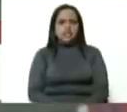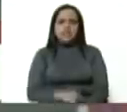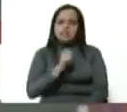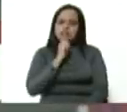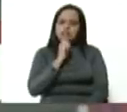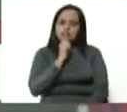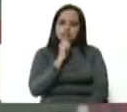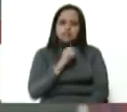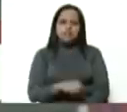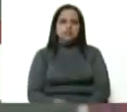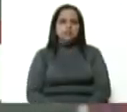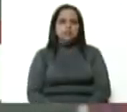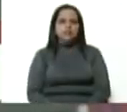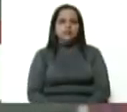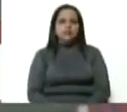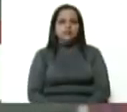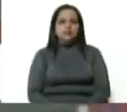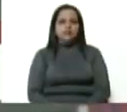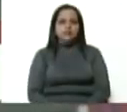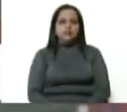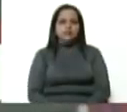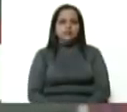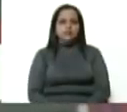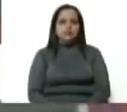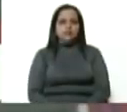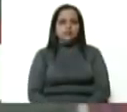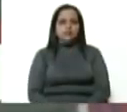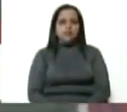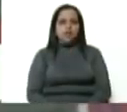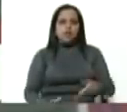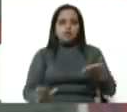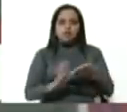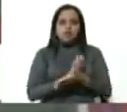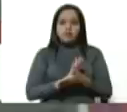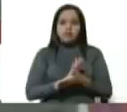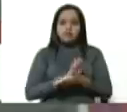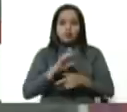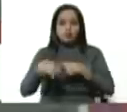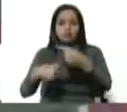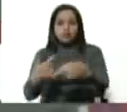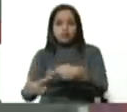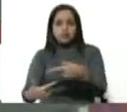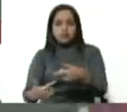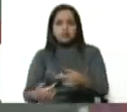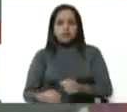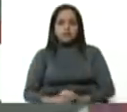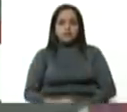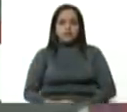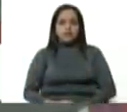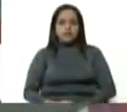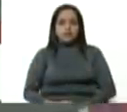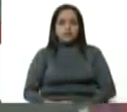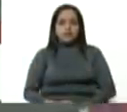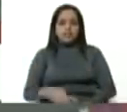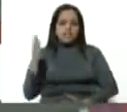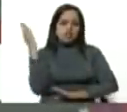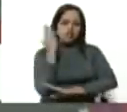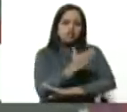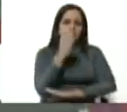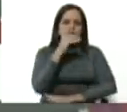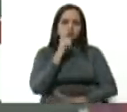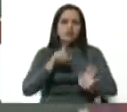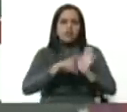difícil, que fue frente a las circunstancias sobrevenidas de sanciones